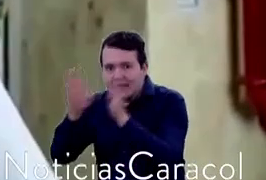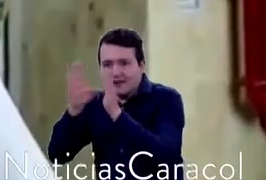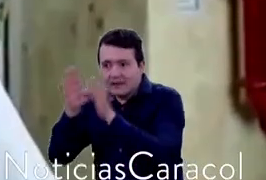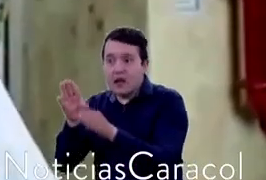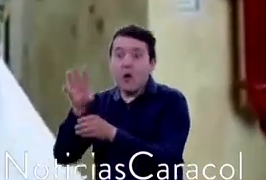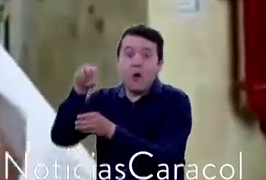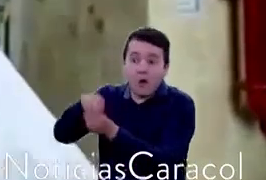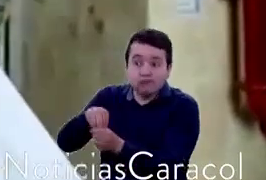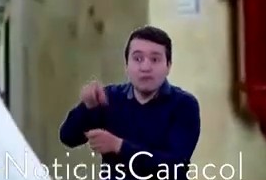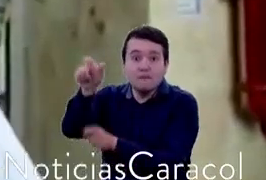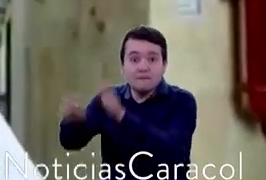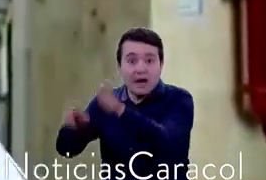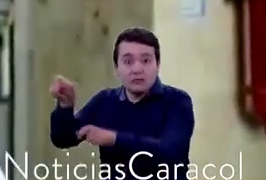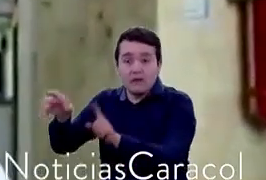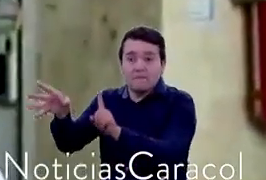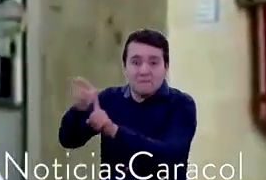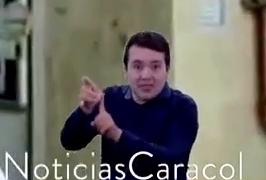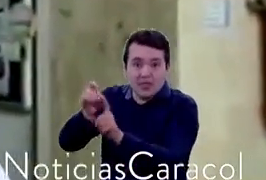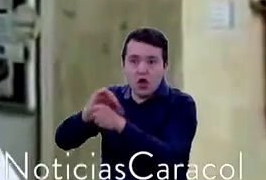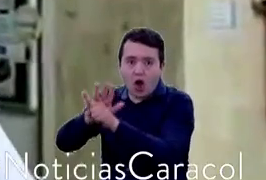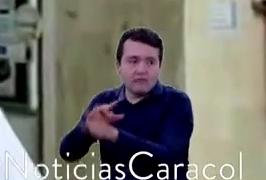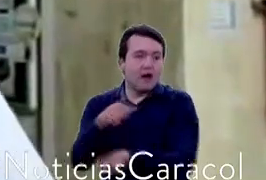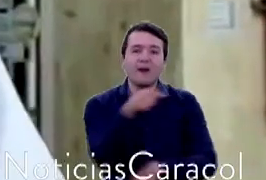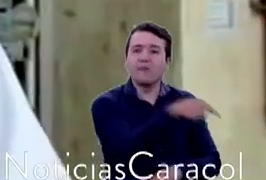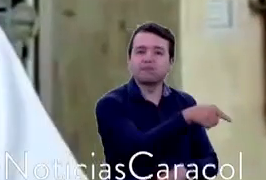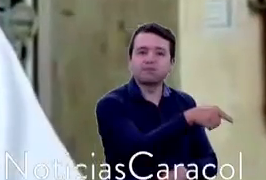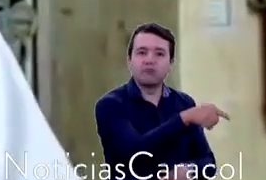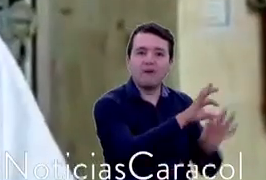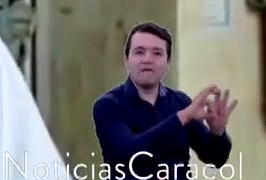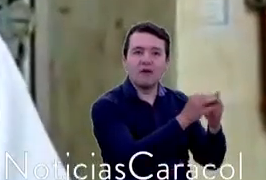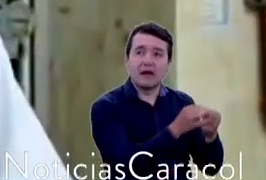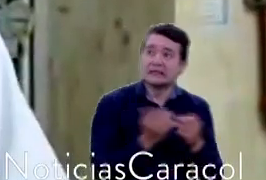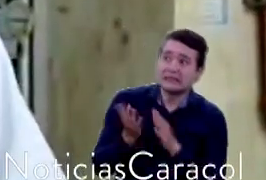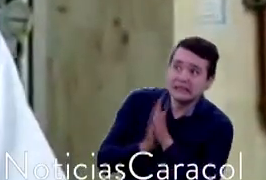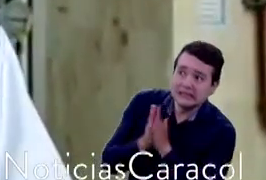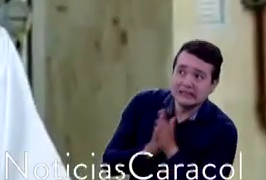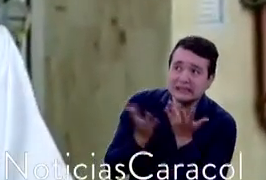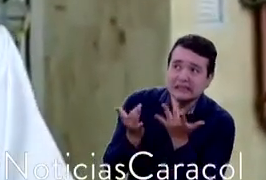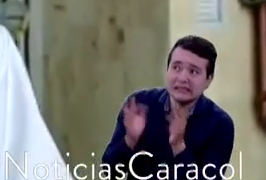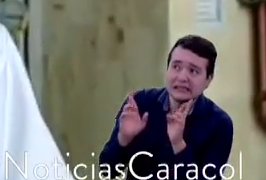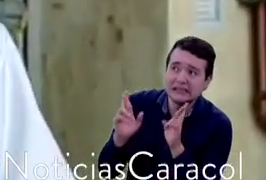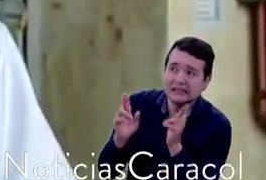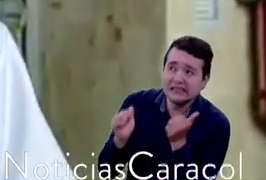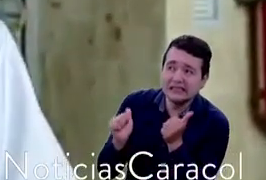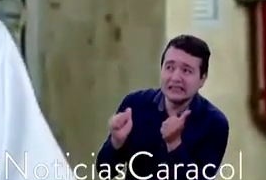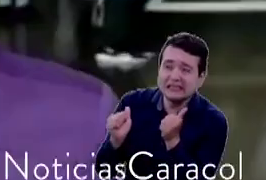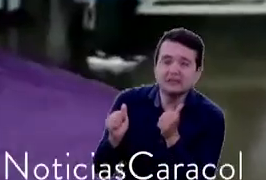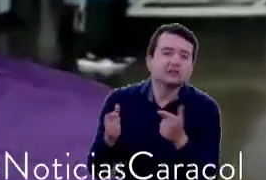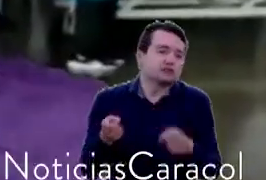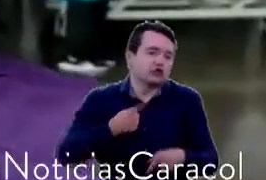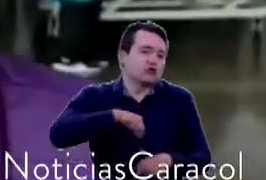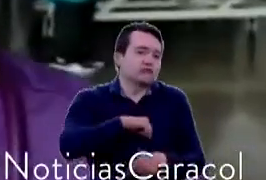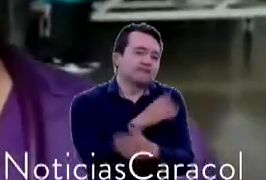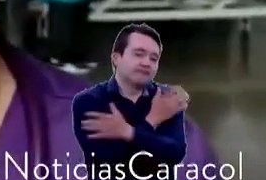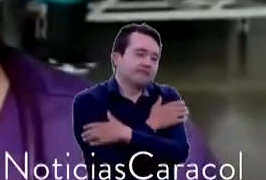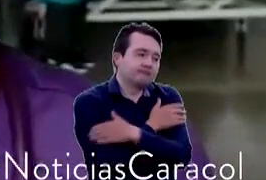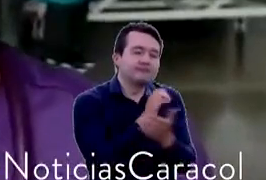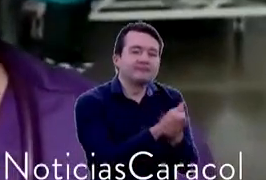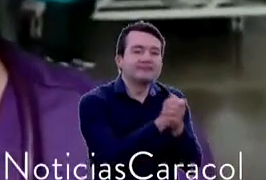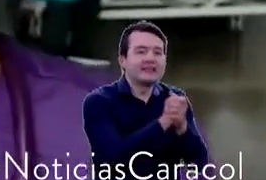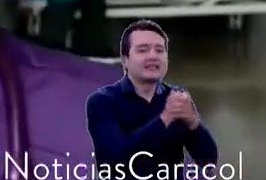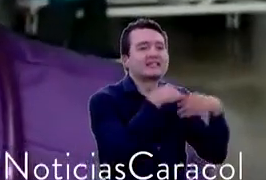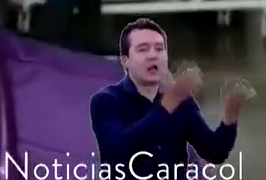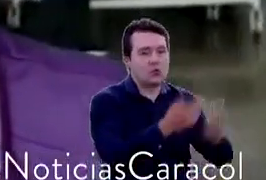contaminado con COVID y lógicamente sus familias allá, esperando que les pueda llegar un saludo o al menos un abrazo de Navidad para ellos. Que los quiero mucho y que ellos saben